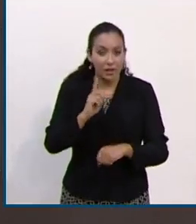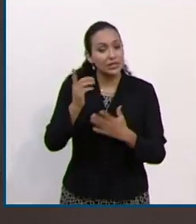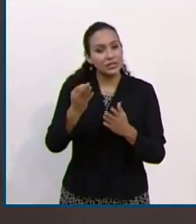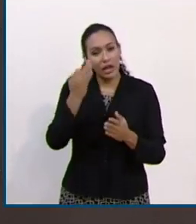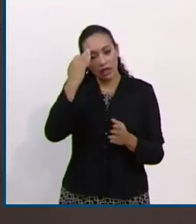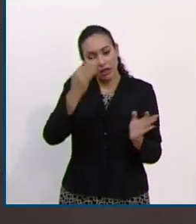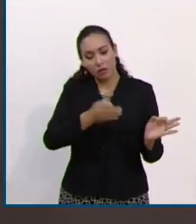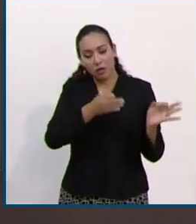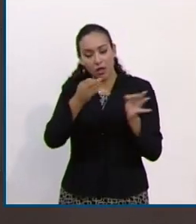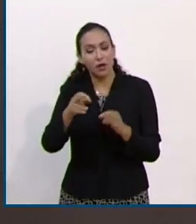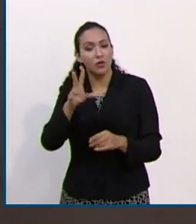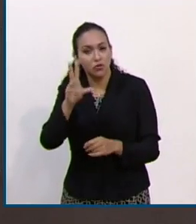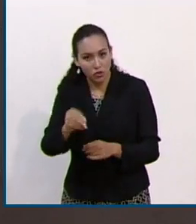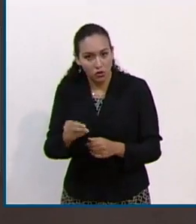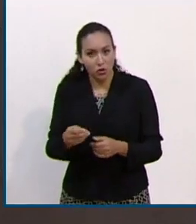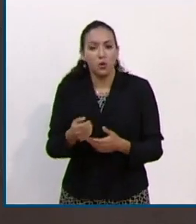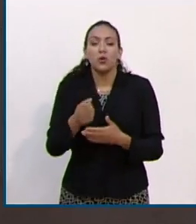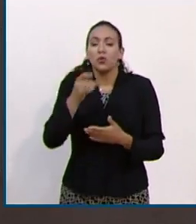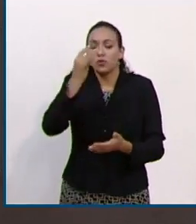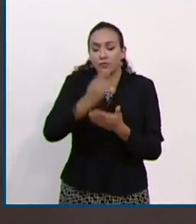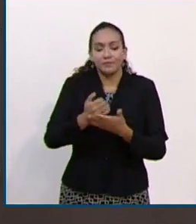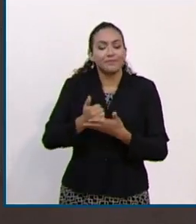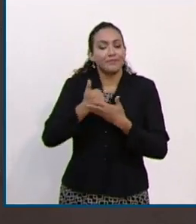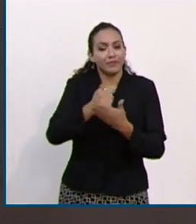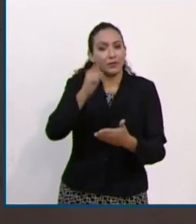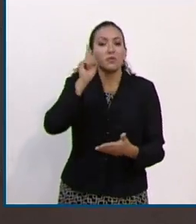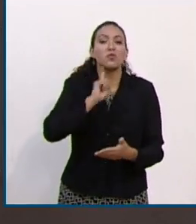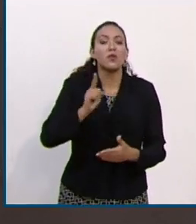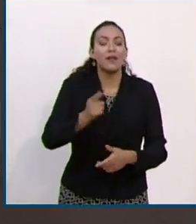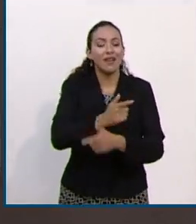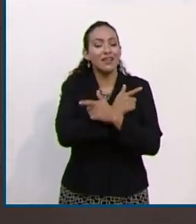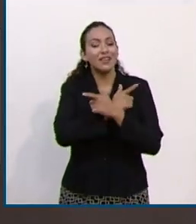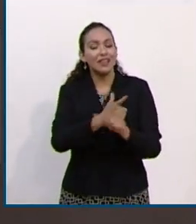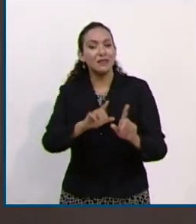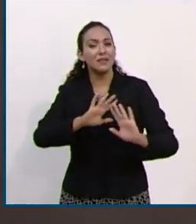inaplazable de garantizar una vida libre